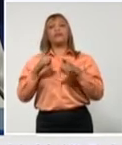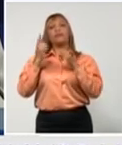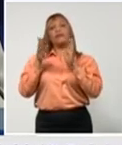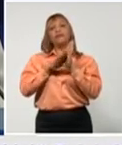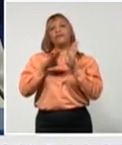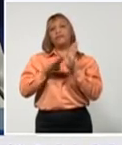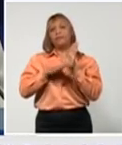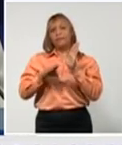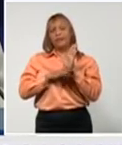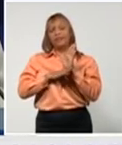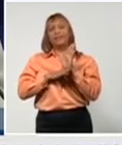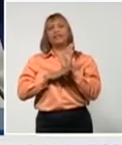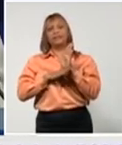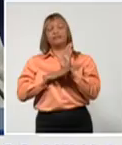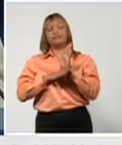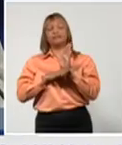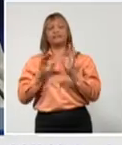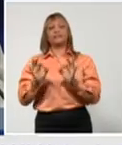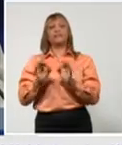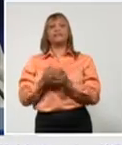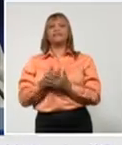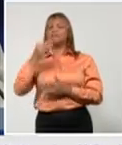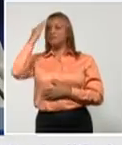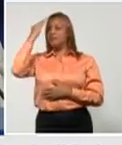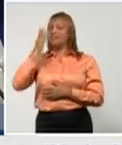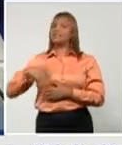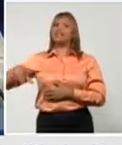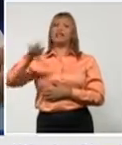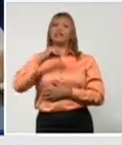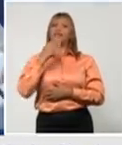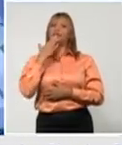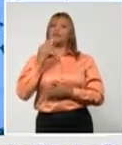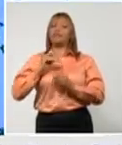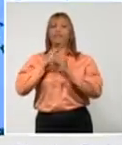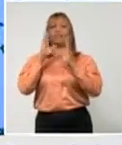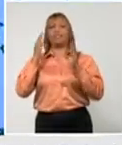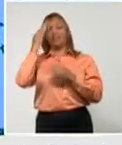de las medidas que están establecidas. Bueno, muchas gracias a todos y que tengan un buen domingo.